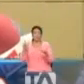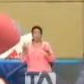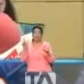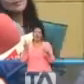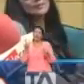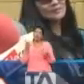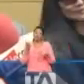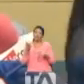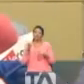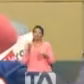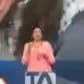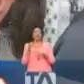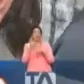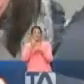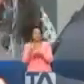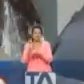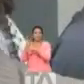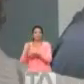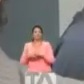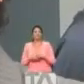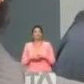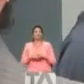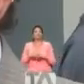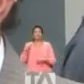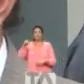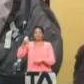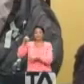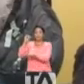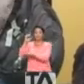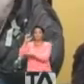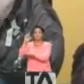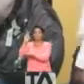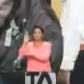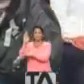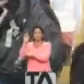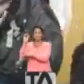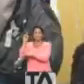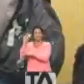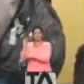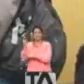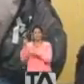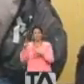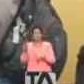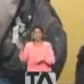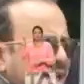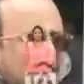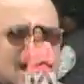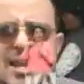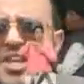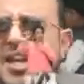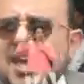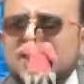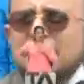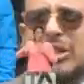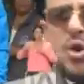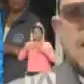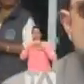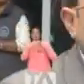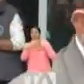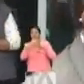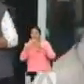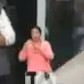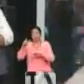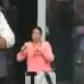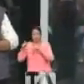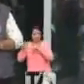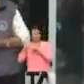con medidas cautelares alternativas. Y según Milton Castillo, que también formó parte del grupo de abogados que defendió a los